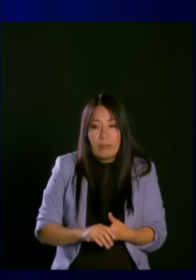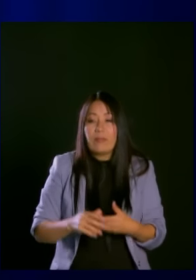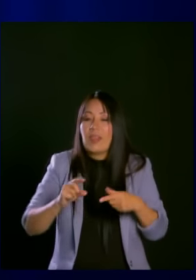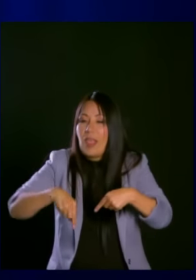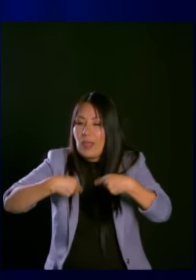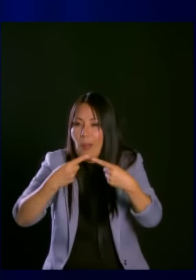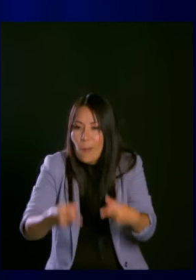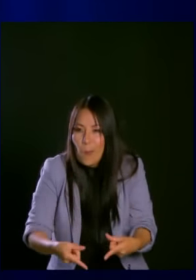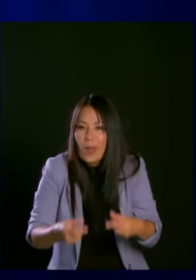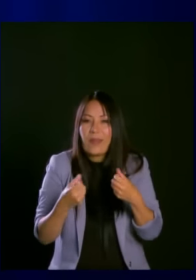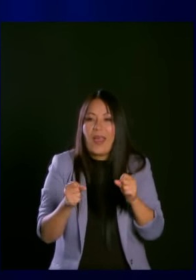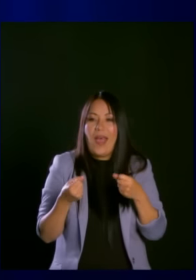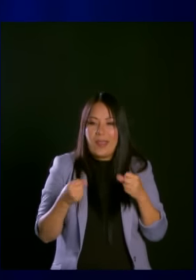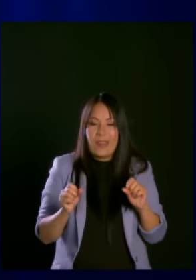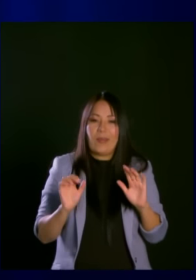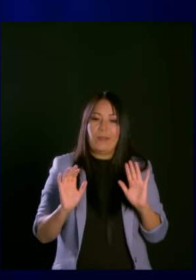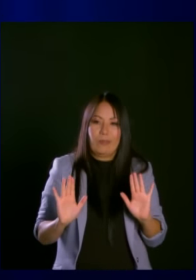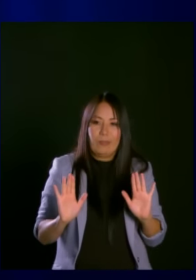Bienvenidos.